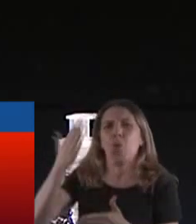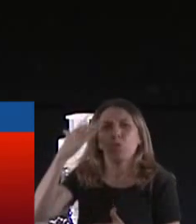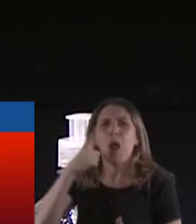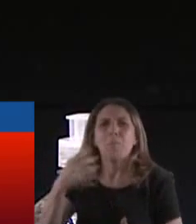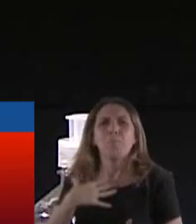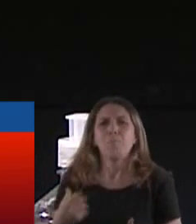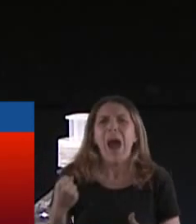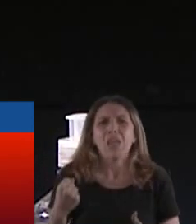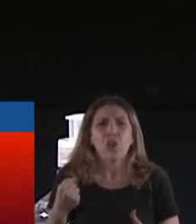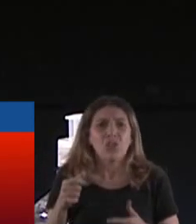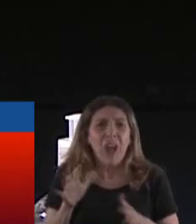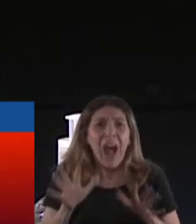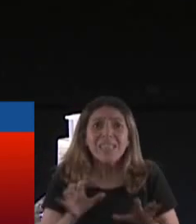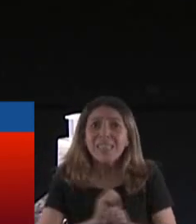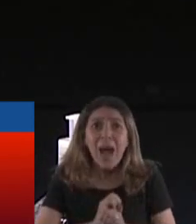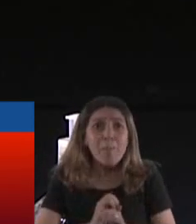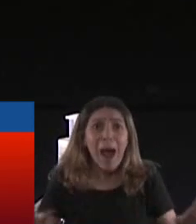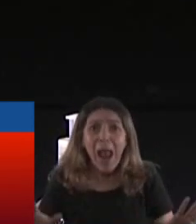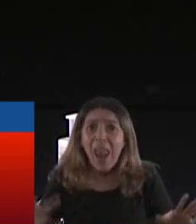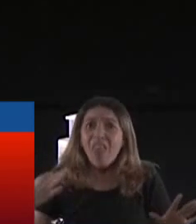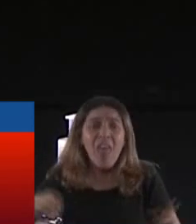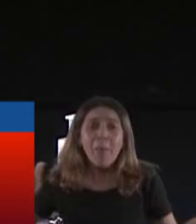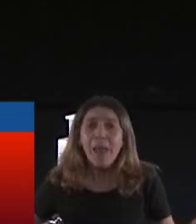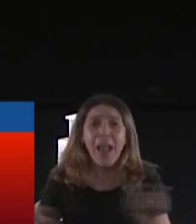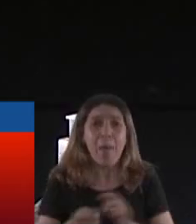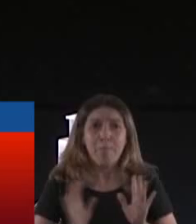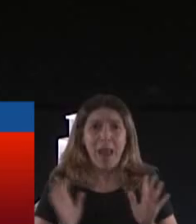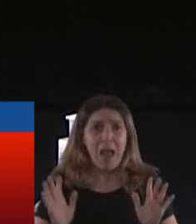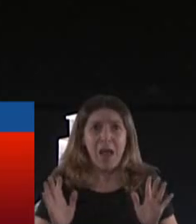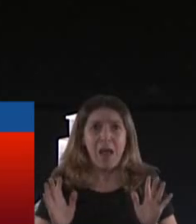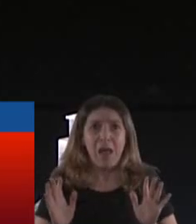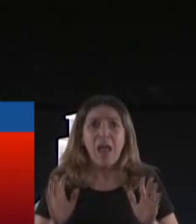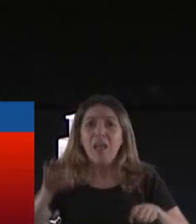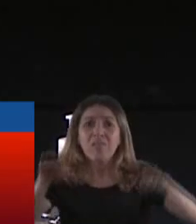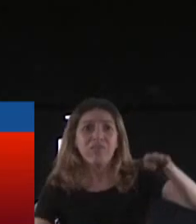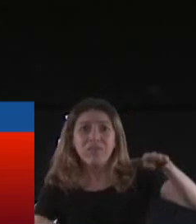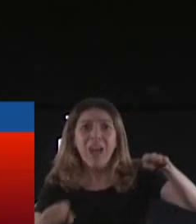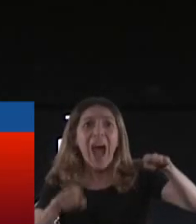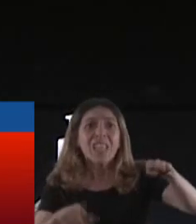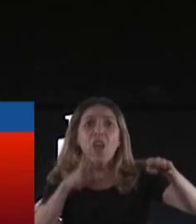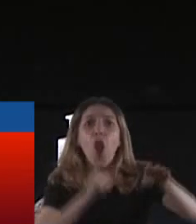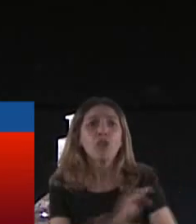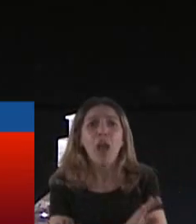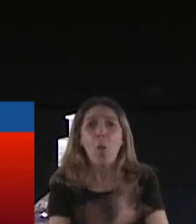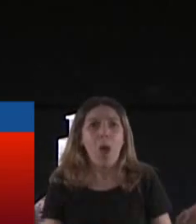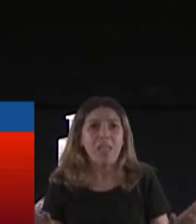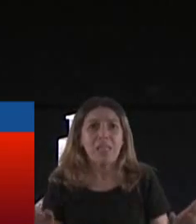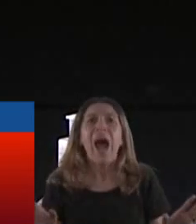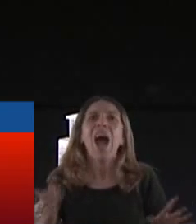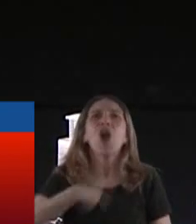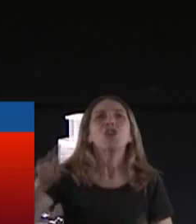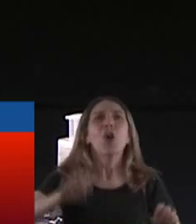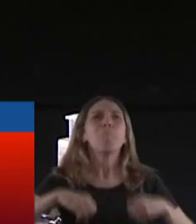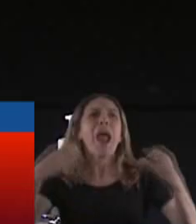Muchachos, esto está mal, esto hay que cambiarlo. Y esta desigualdad no se tolera. No nos hace mejores, nos